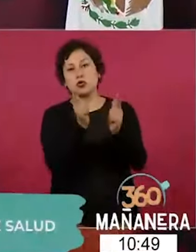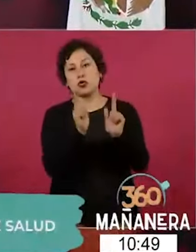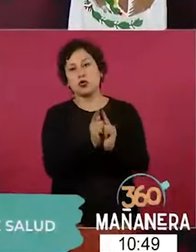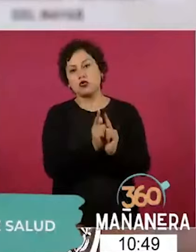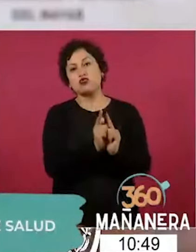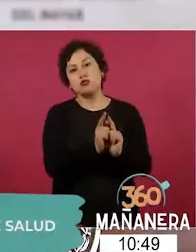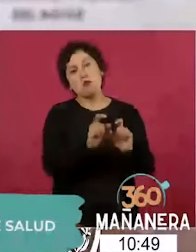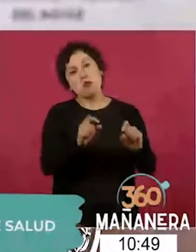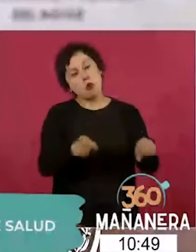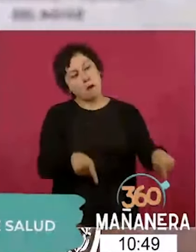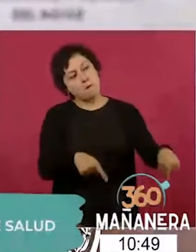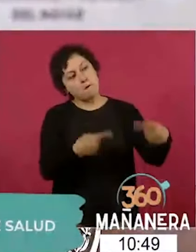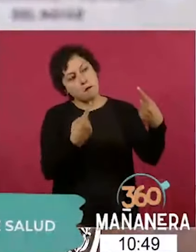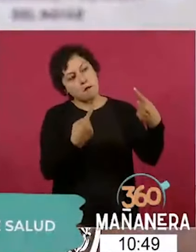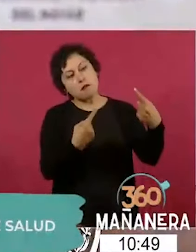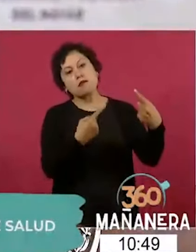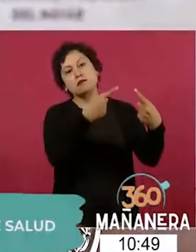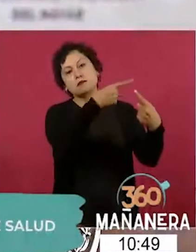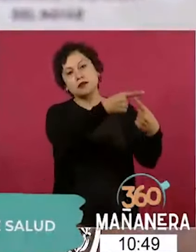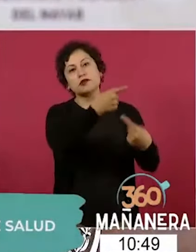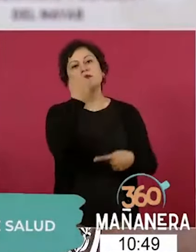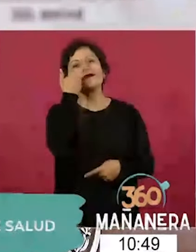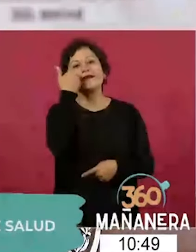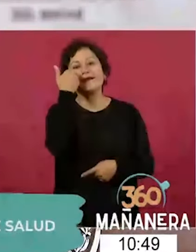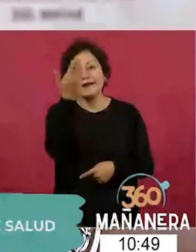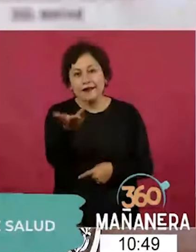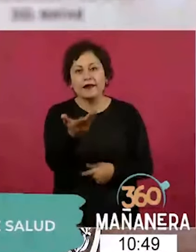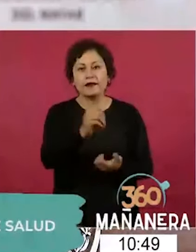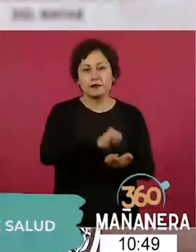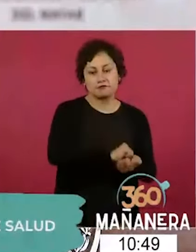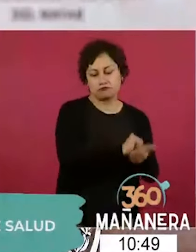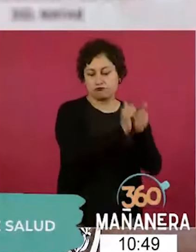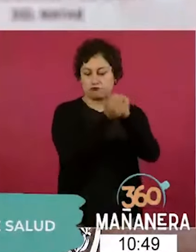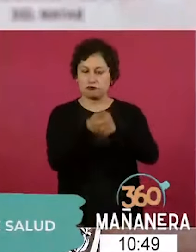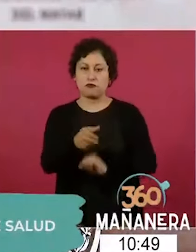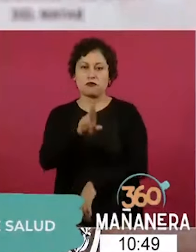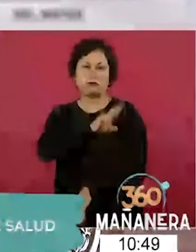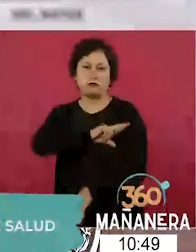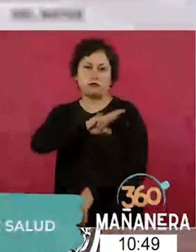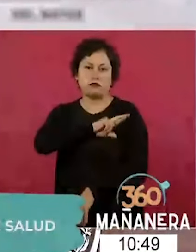apostaban a la privatización de la salud.